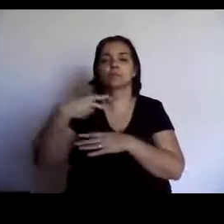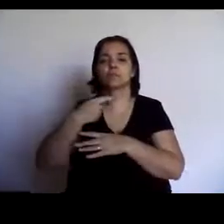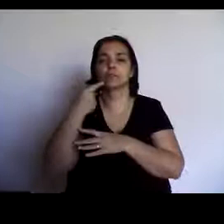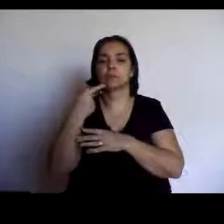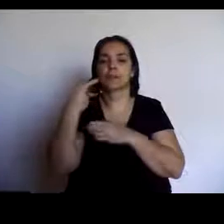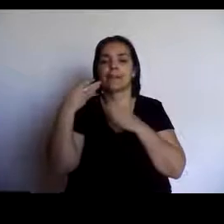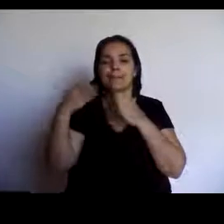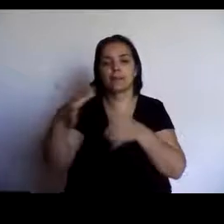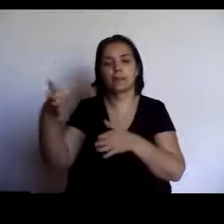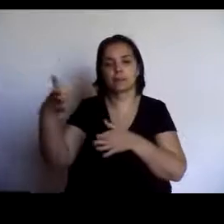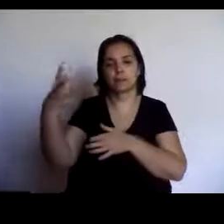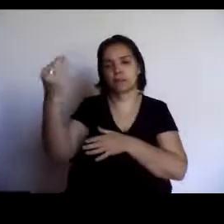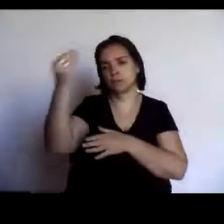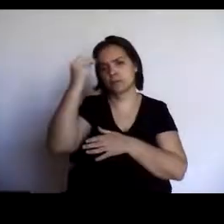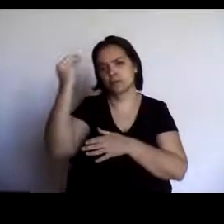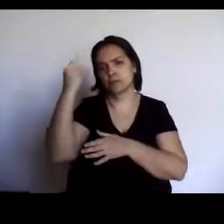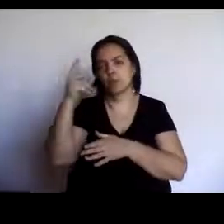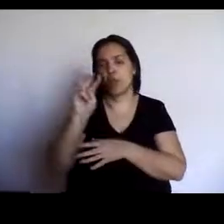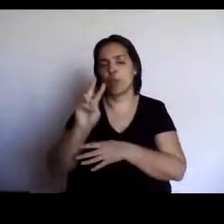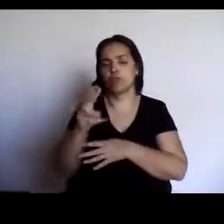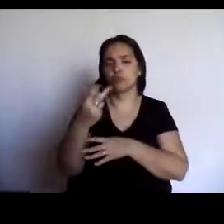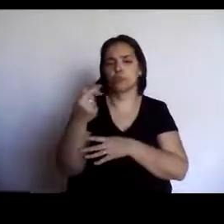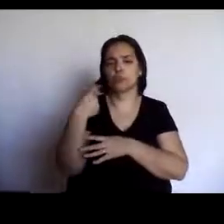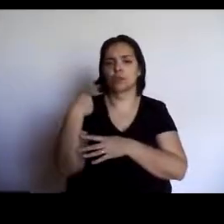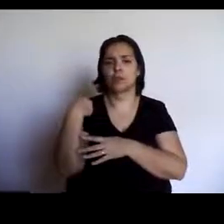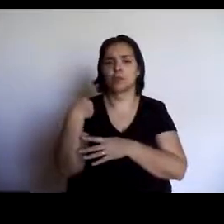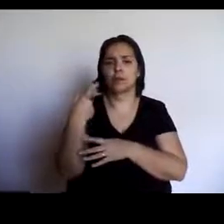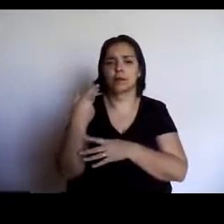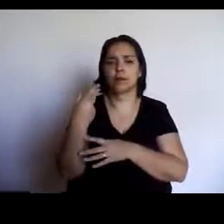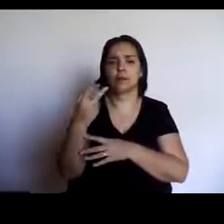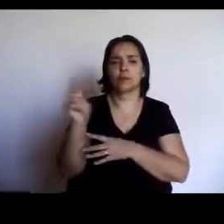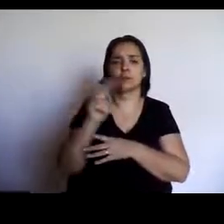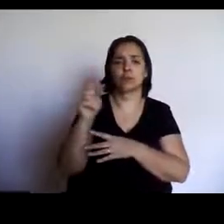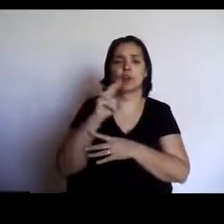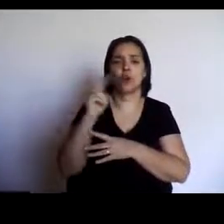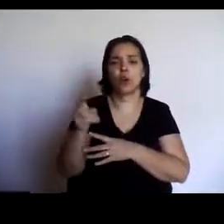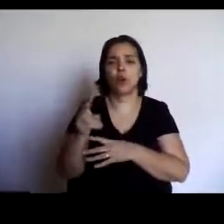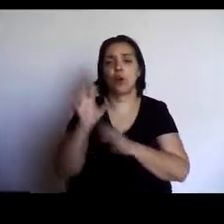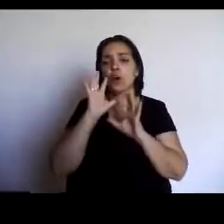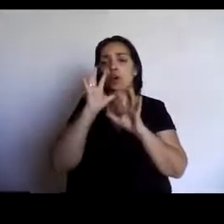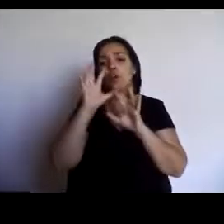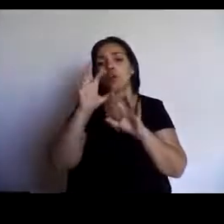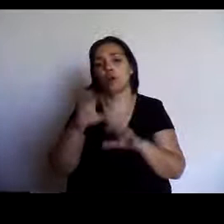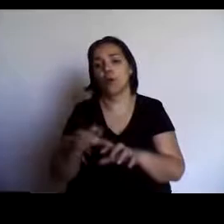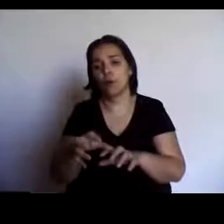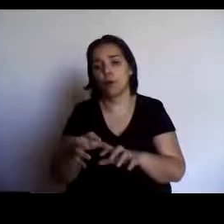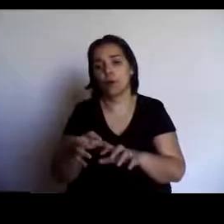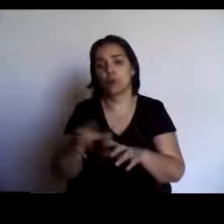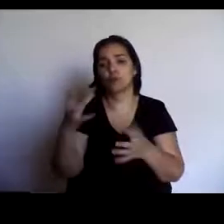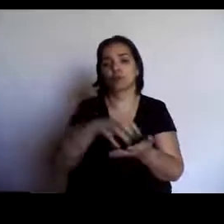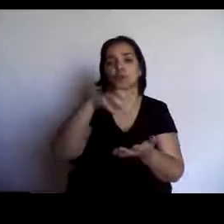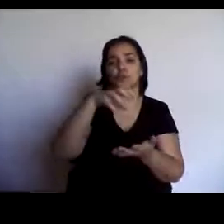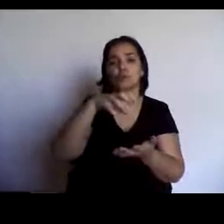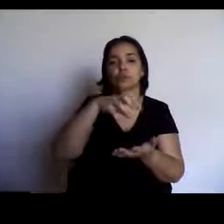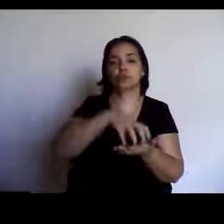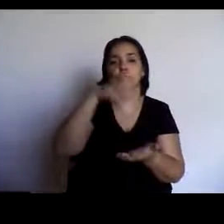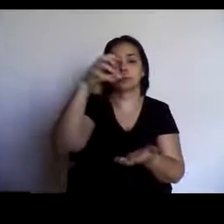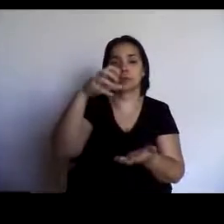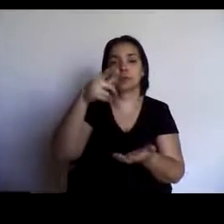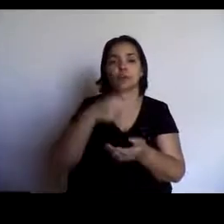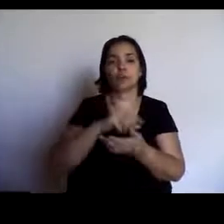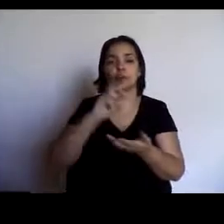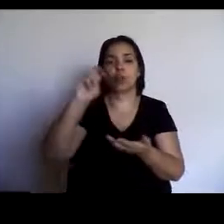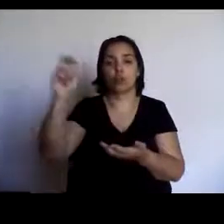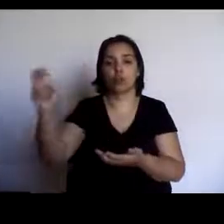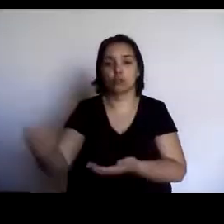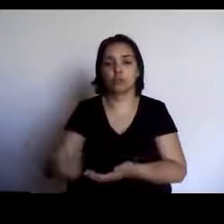Puebla, además de esos dos, en Valde la Calzada, Lobón, Torremayor, La Garrovilla, Guadajira, Barbaño y Lácara.